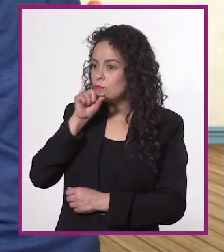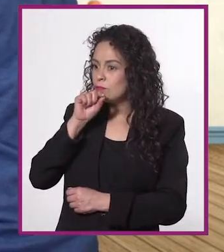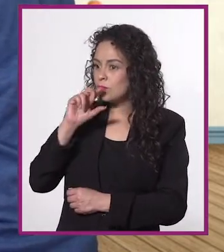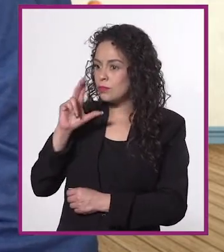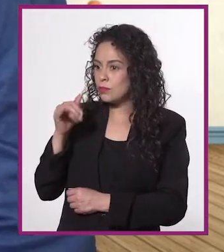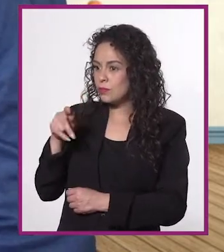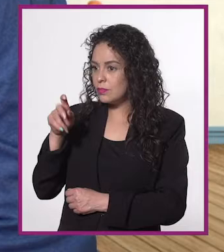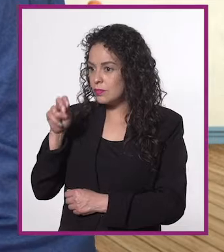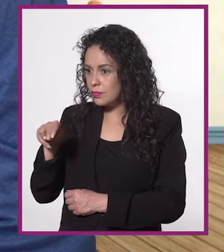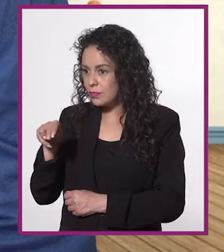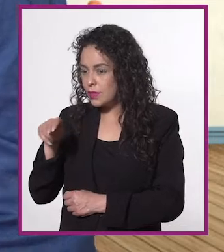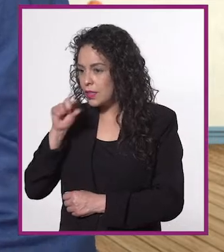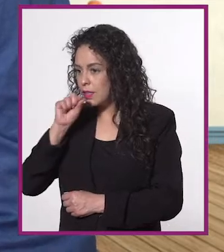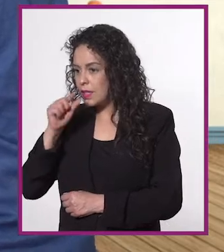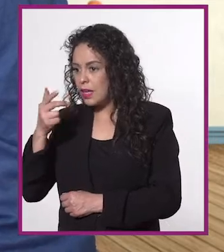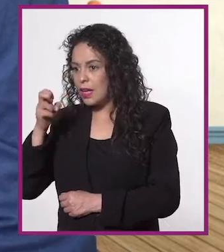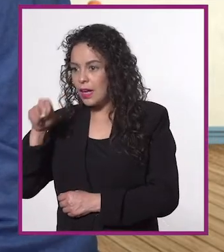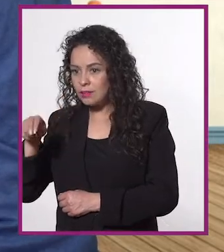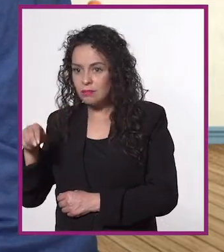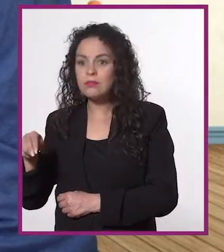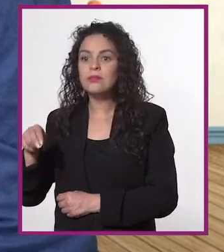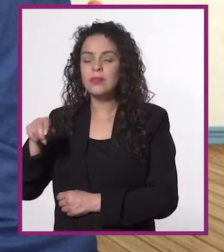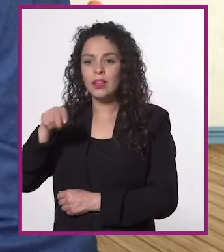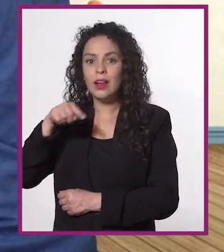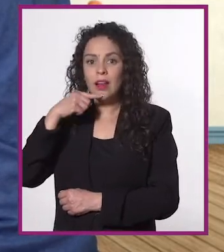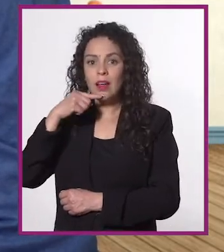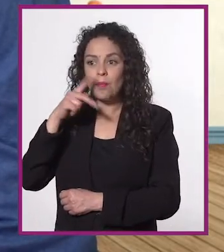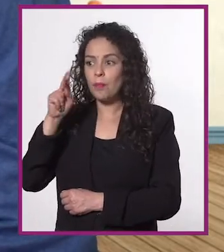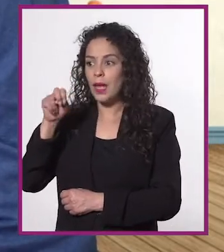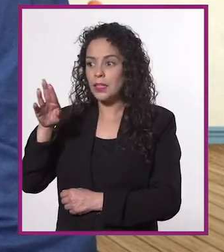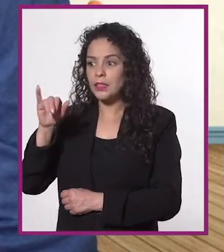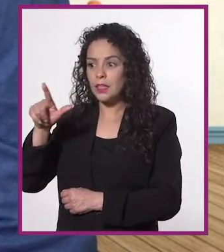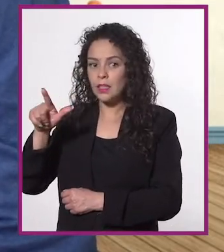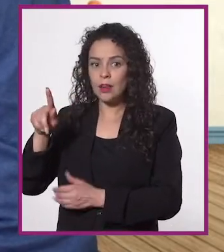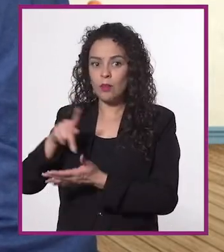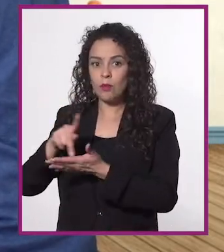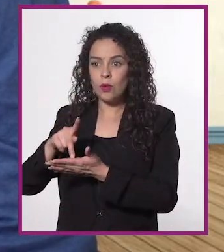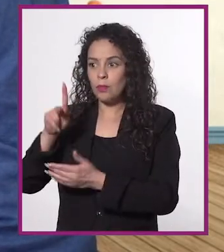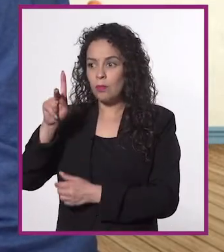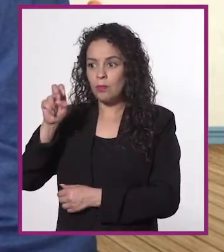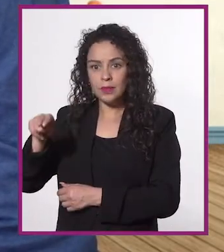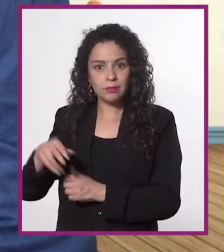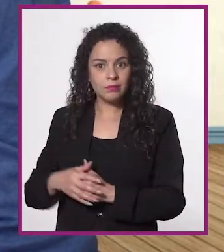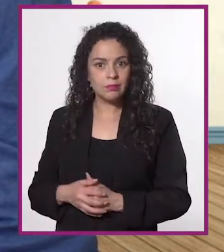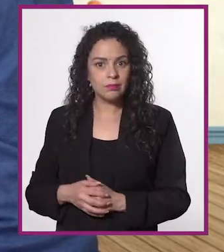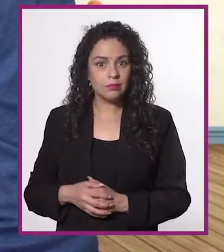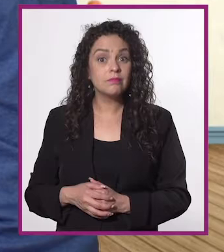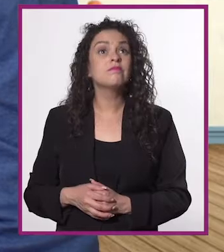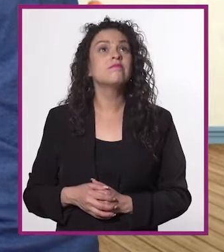Pollito, chicken, gallina, gen. Lápiz, pencil y pluma, pen.